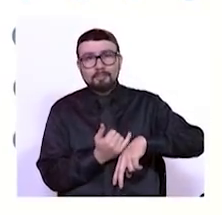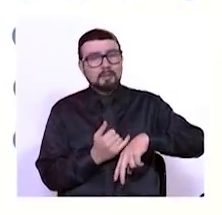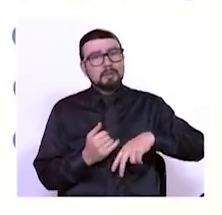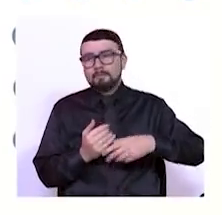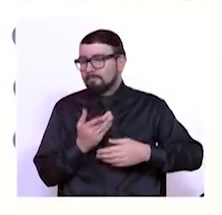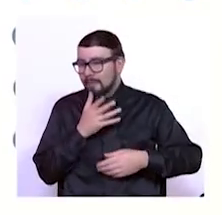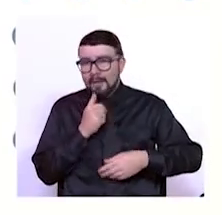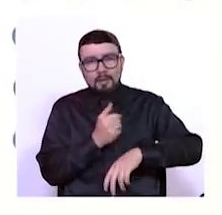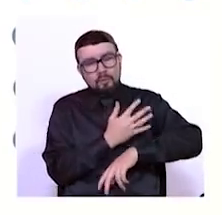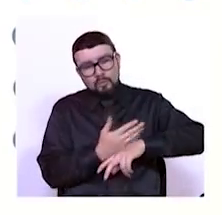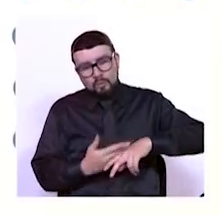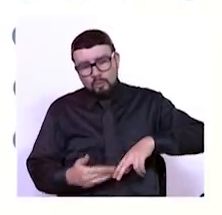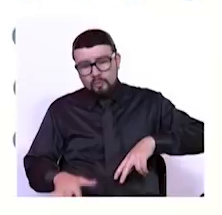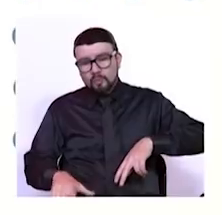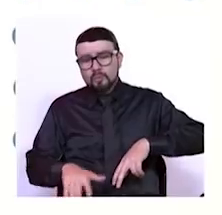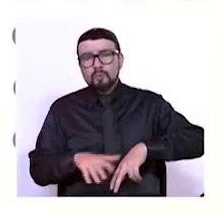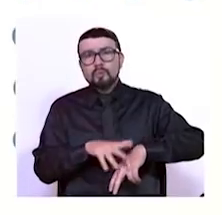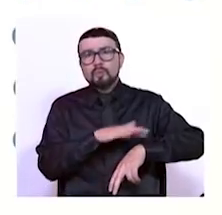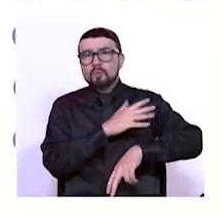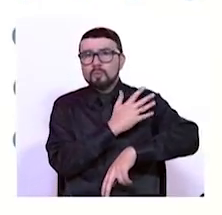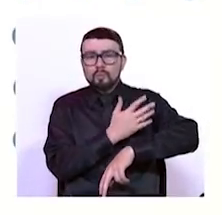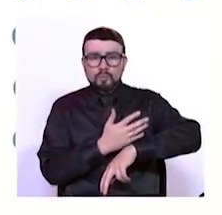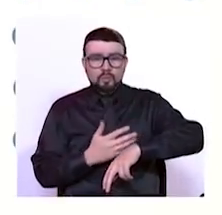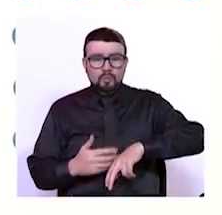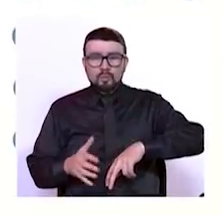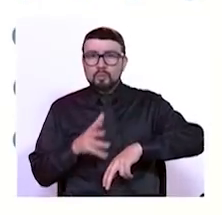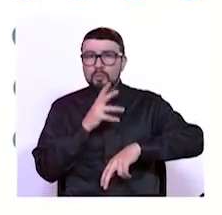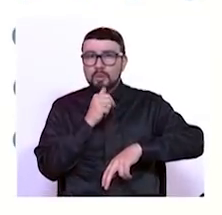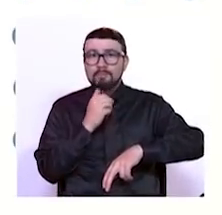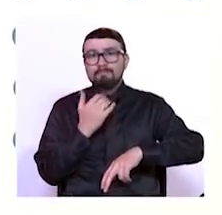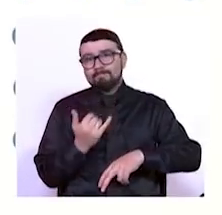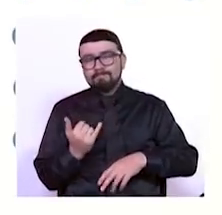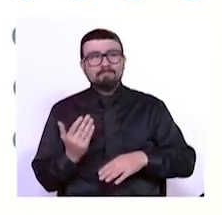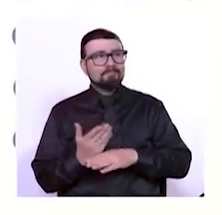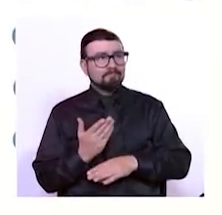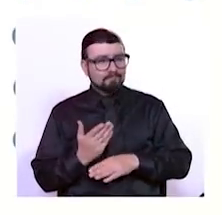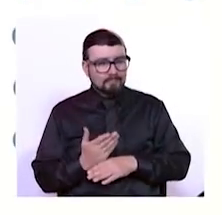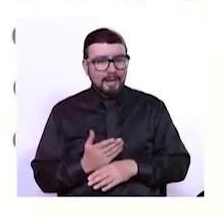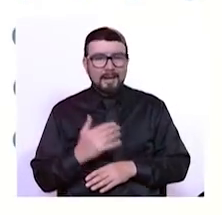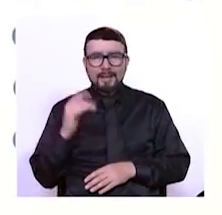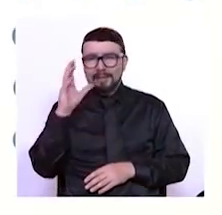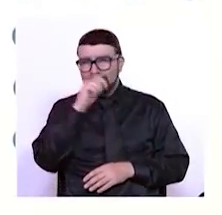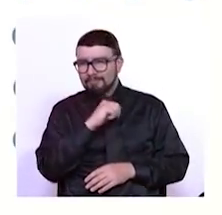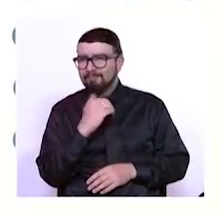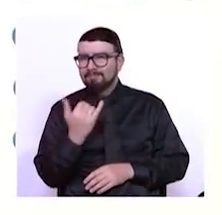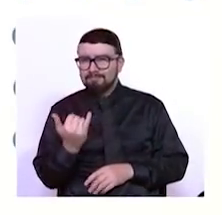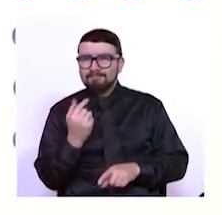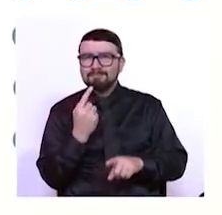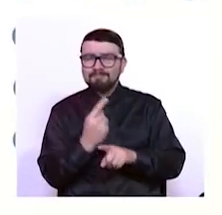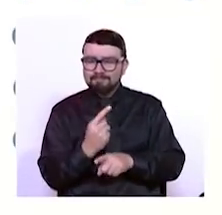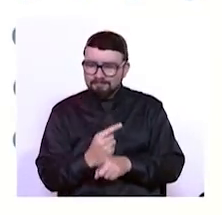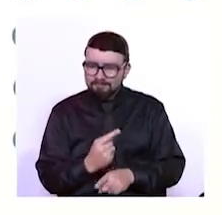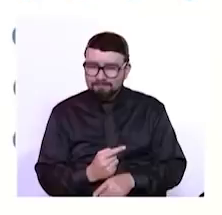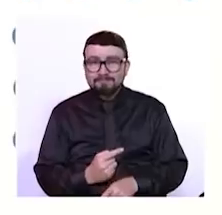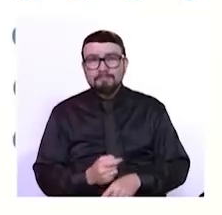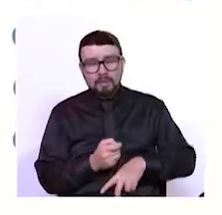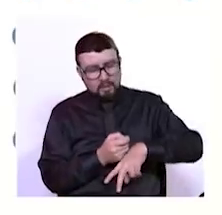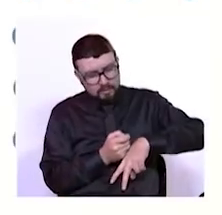permite la oxigenación. Entonces la piel se queda sin oxígeno y se van presentando estas escaras y las úlceras